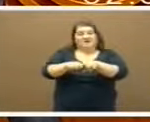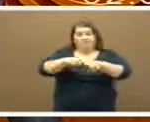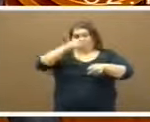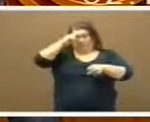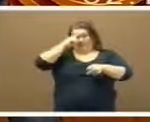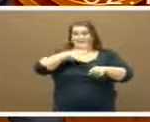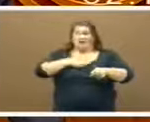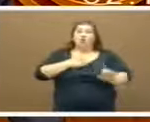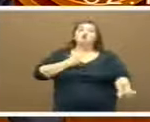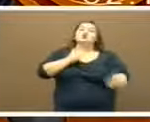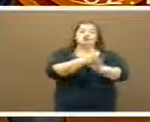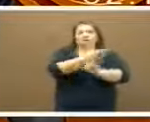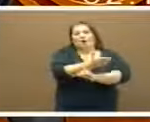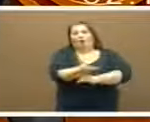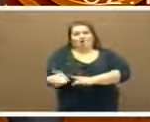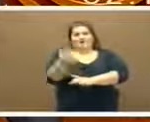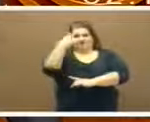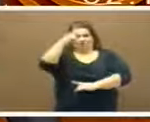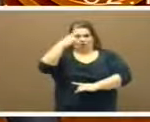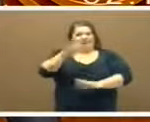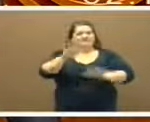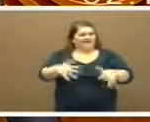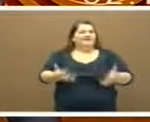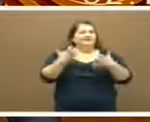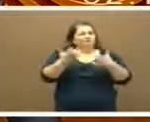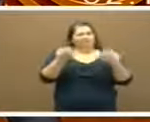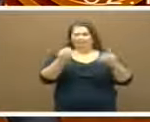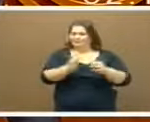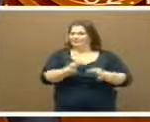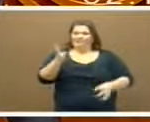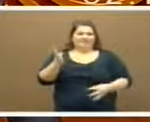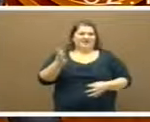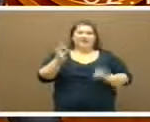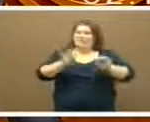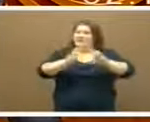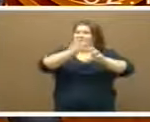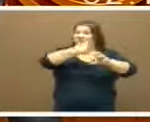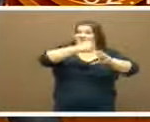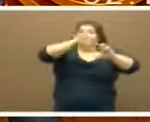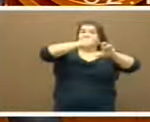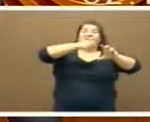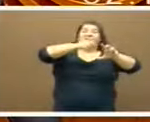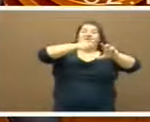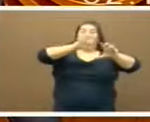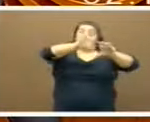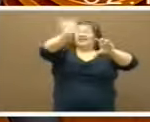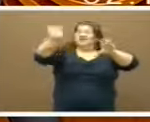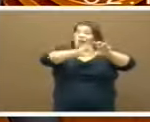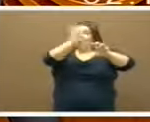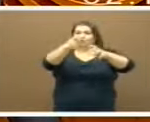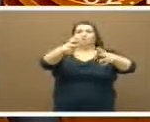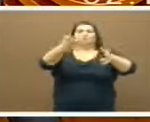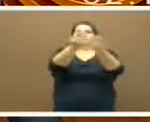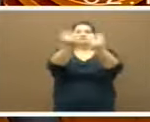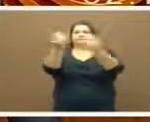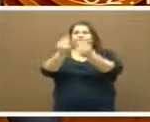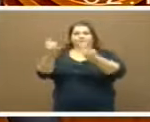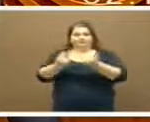corridas de toros terminaremos por ganar, afortunadamente, igual que en otras naciones, terminaron por desaparecer. He